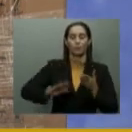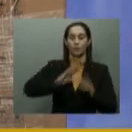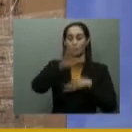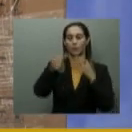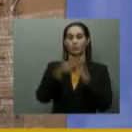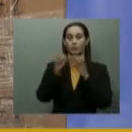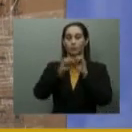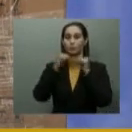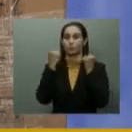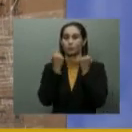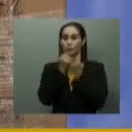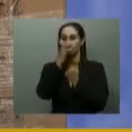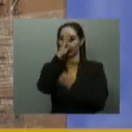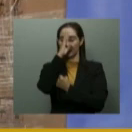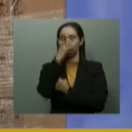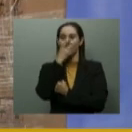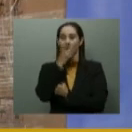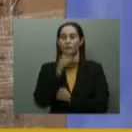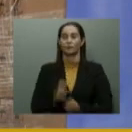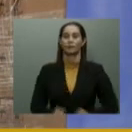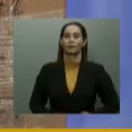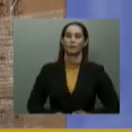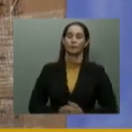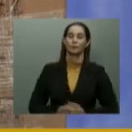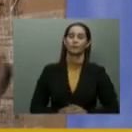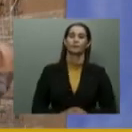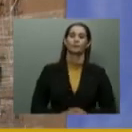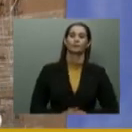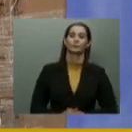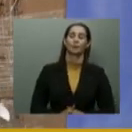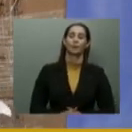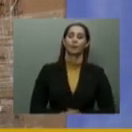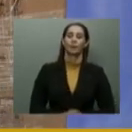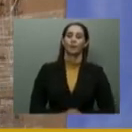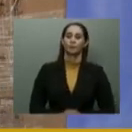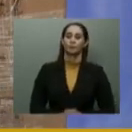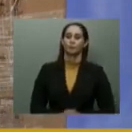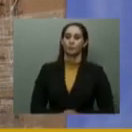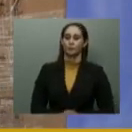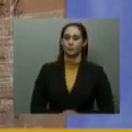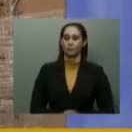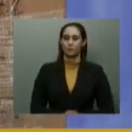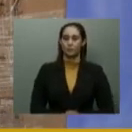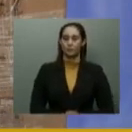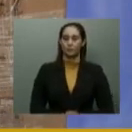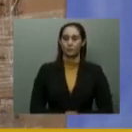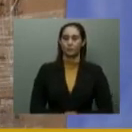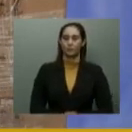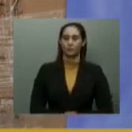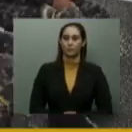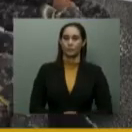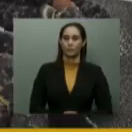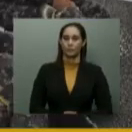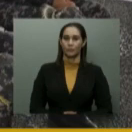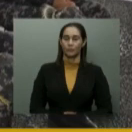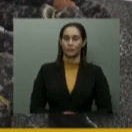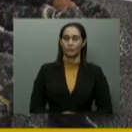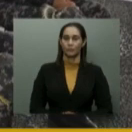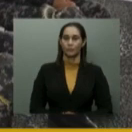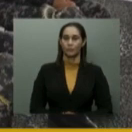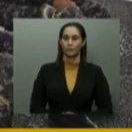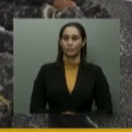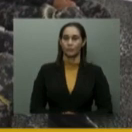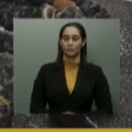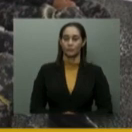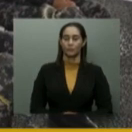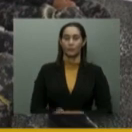querido y del director general thein que si se fija la asociación de delincuentes